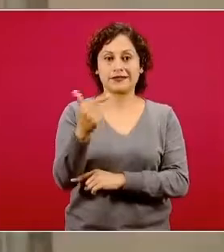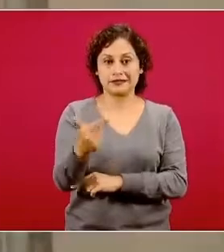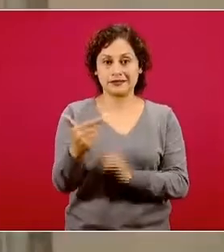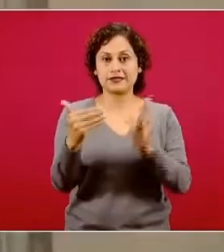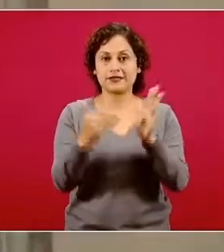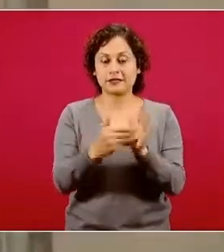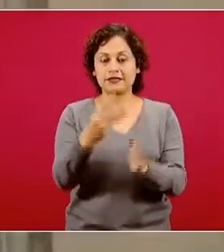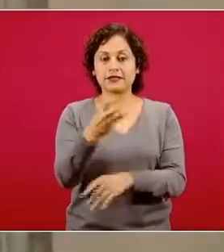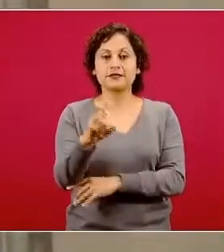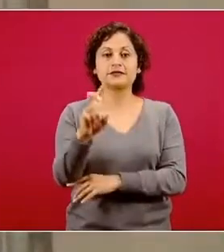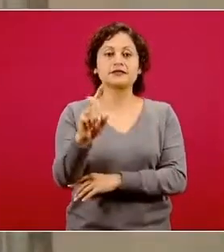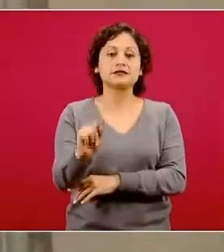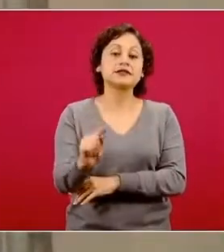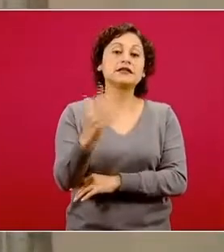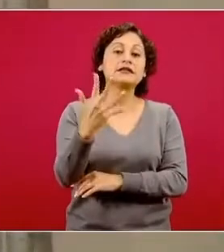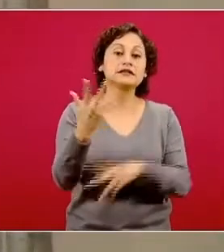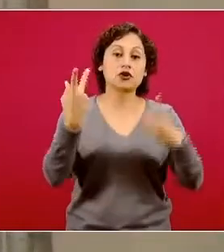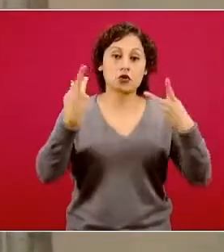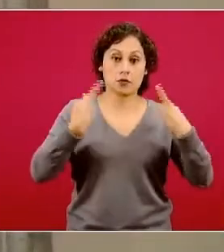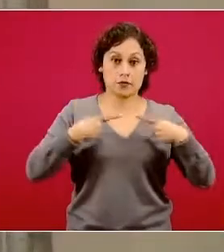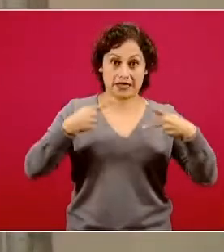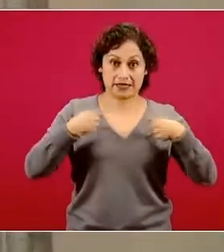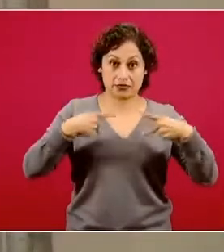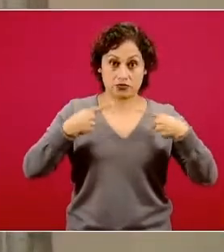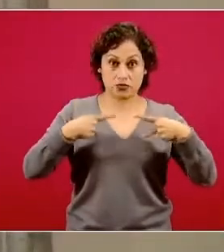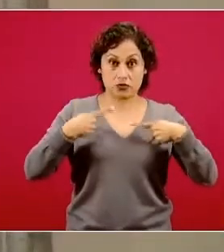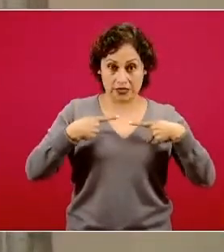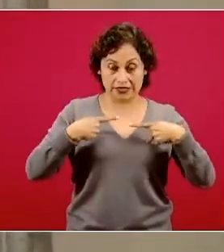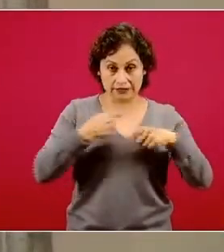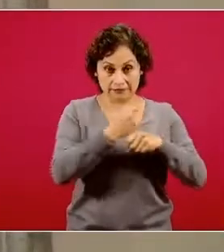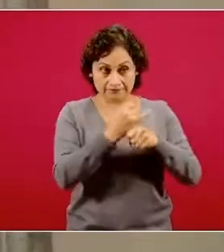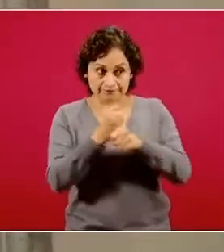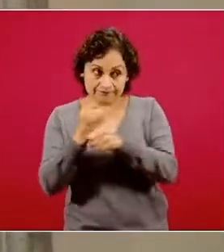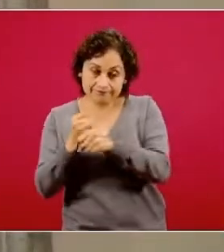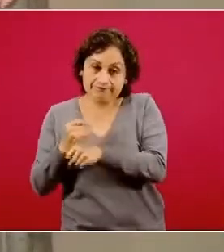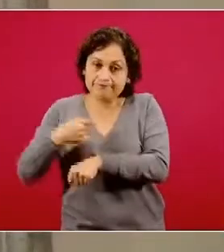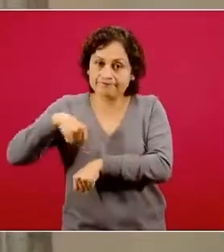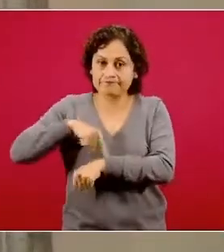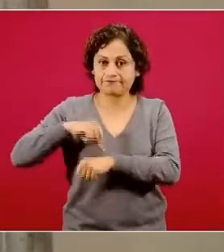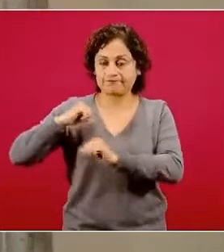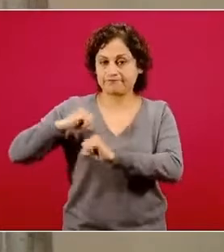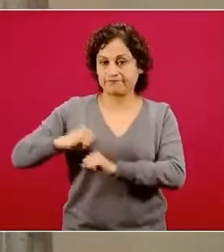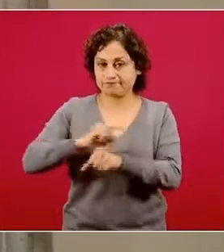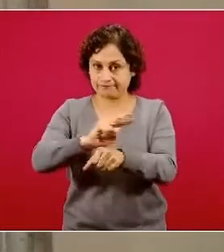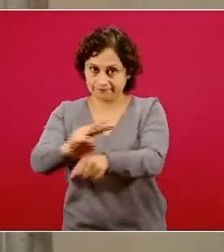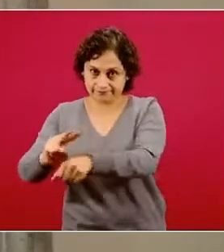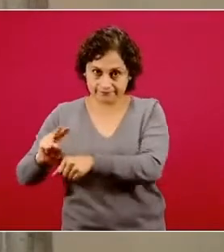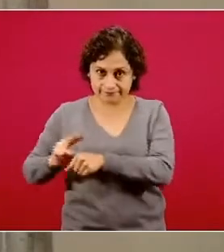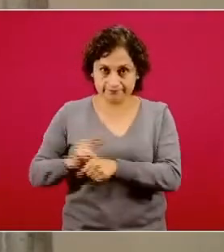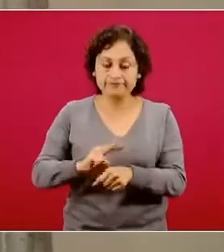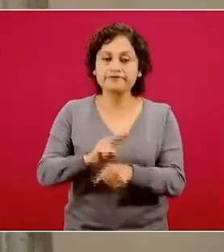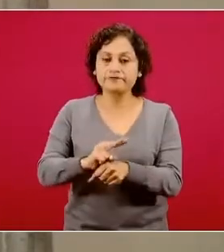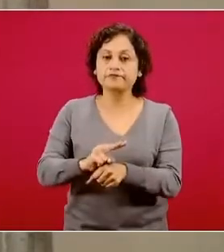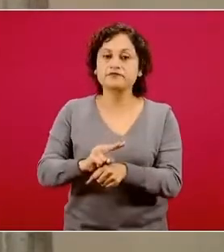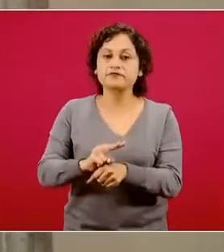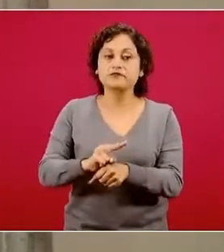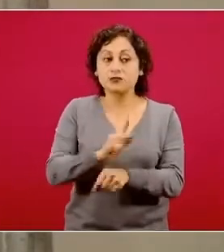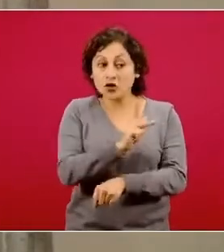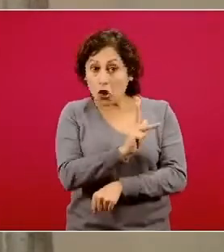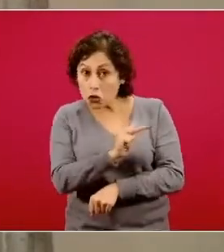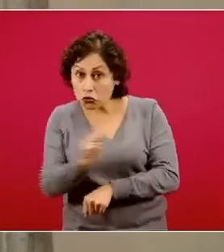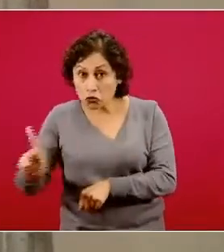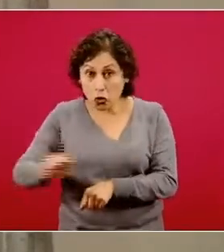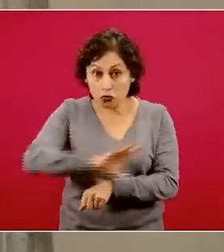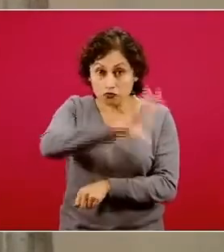1.997.375 personas en el Sistema Nacional de Vigilancia Epidemiológica. No a todas se les ha tomado